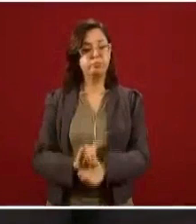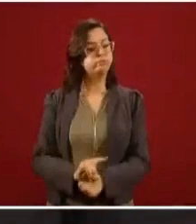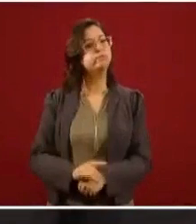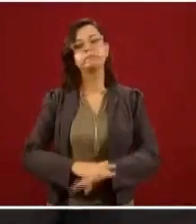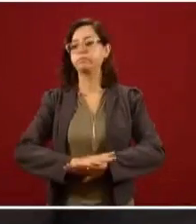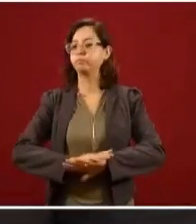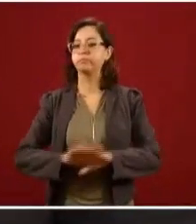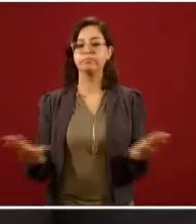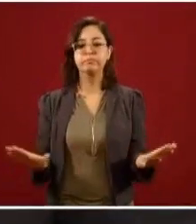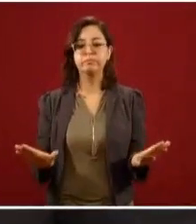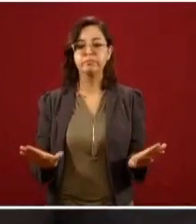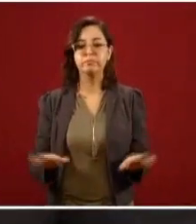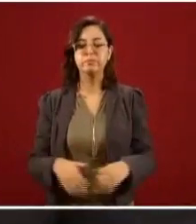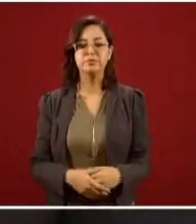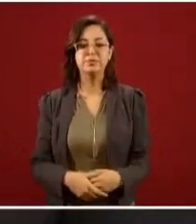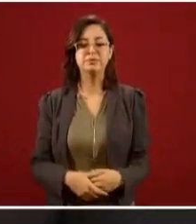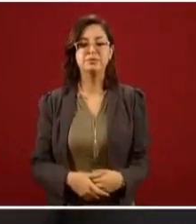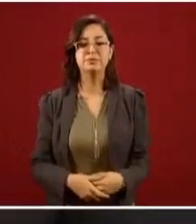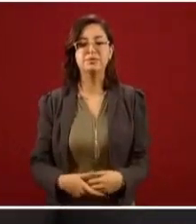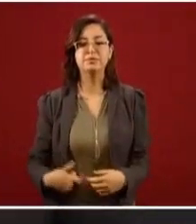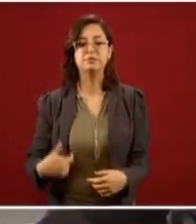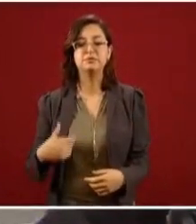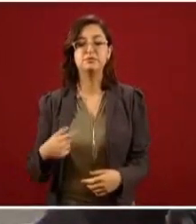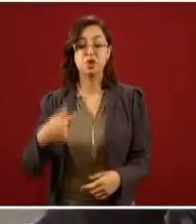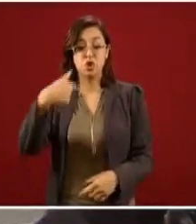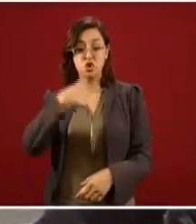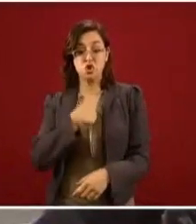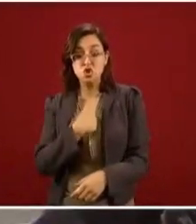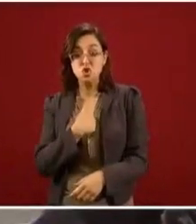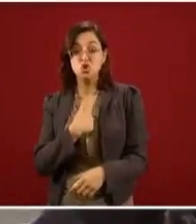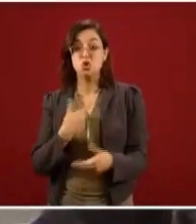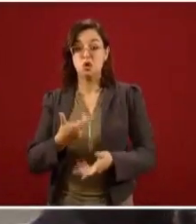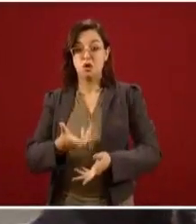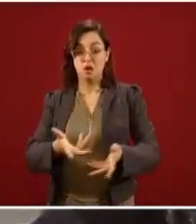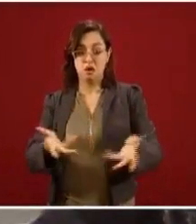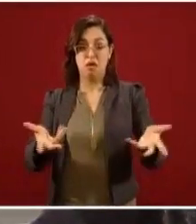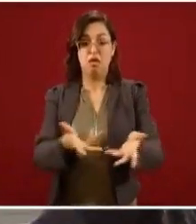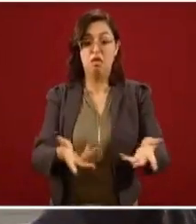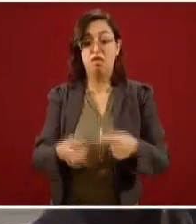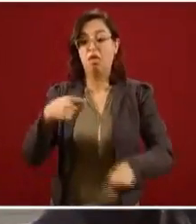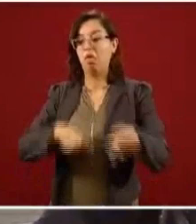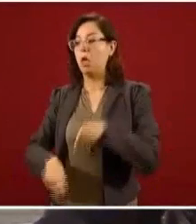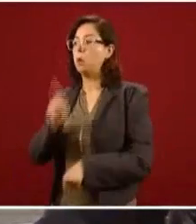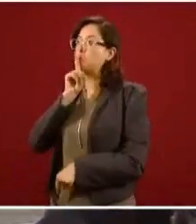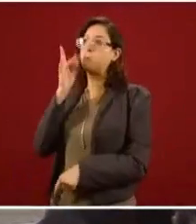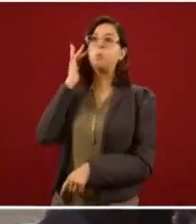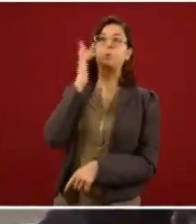acostumbrado a tirar la piedra y a esconder la mano. O sea, yo